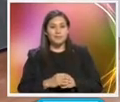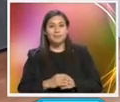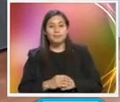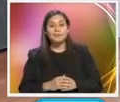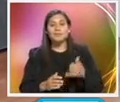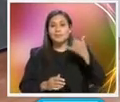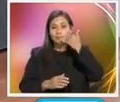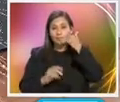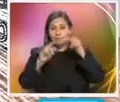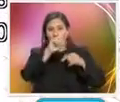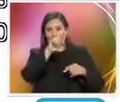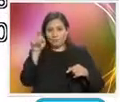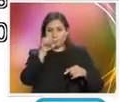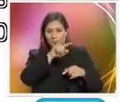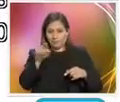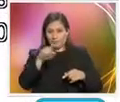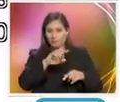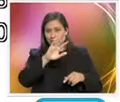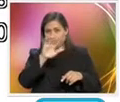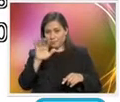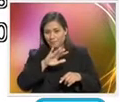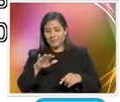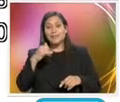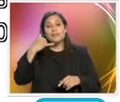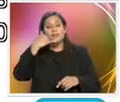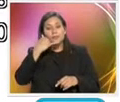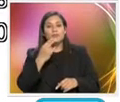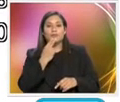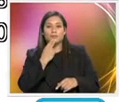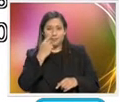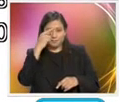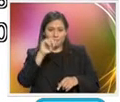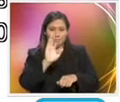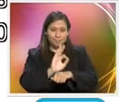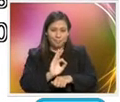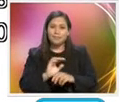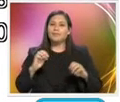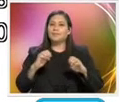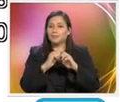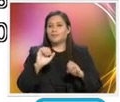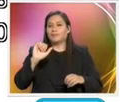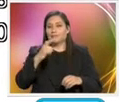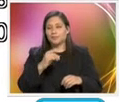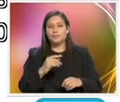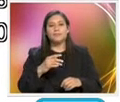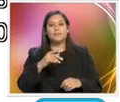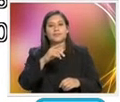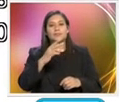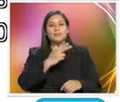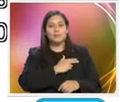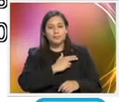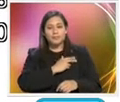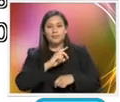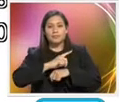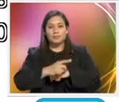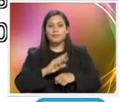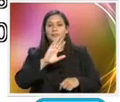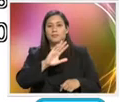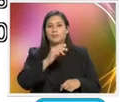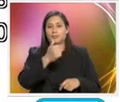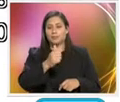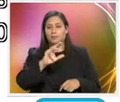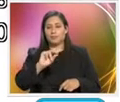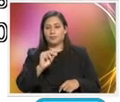los teléfonos que van a aparecer ahorita justo en pantalla. Son teléfonos útiles para usted en caso de emergencia. Reporte de heridos o daños